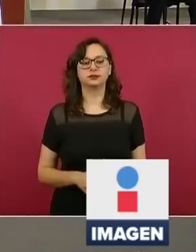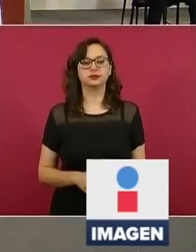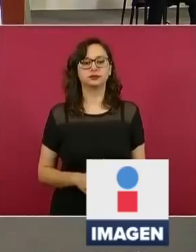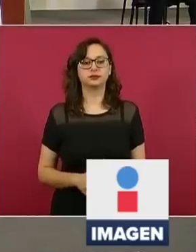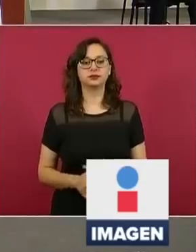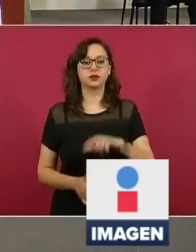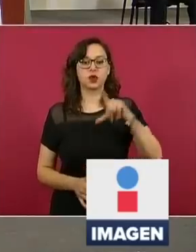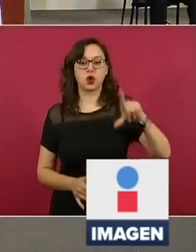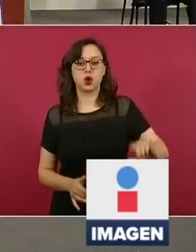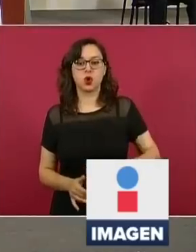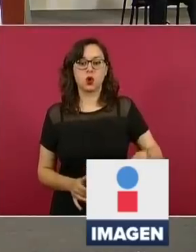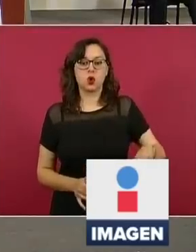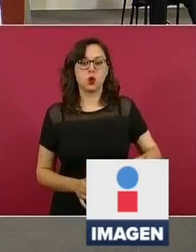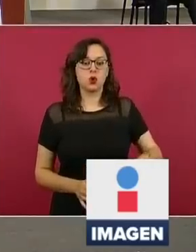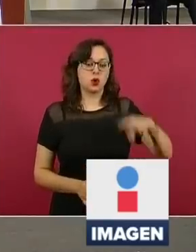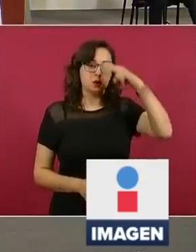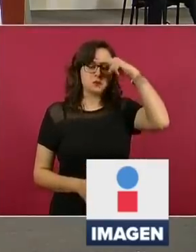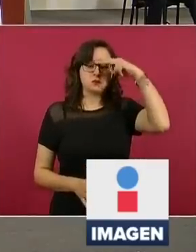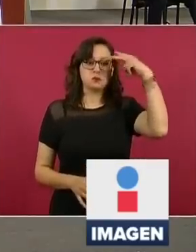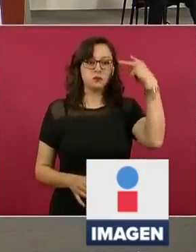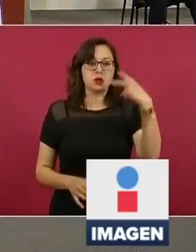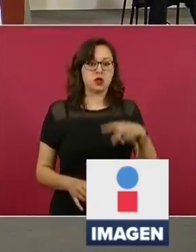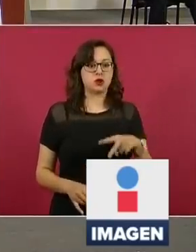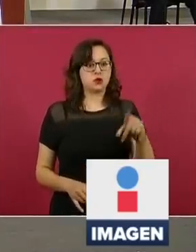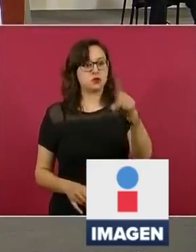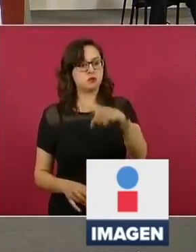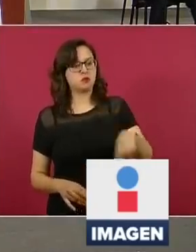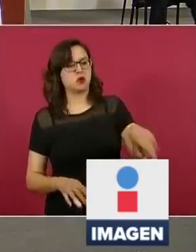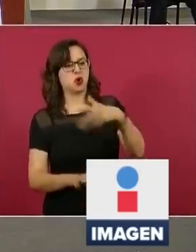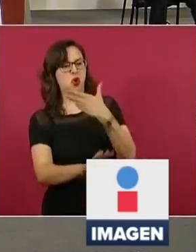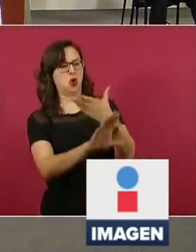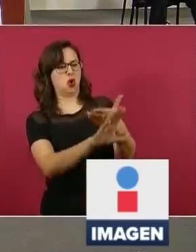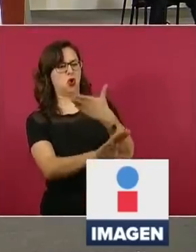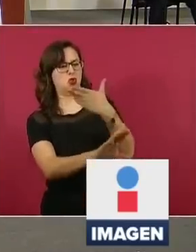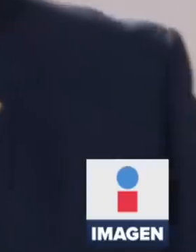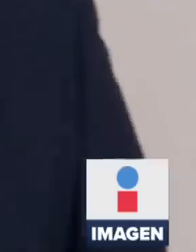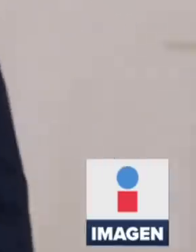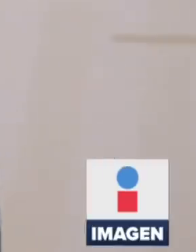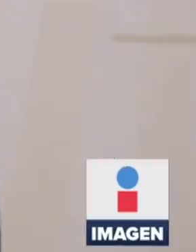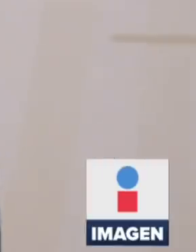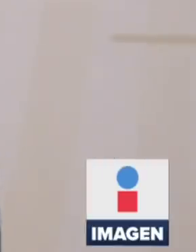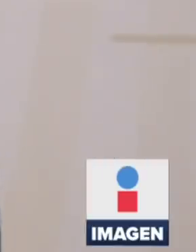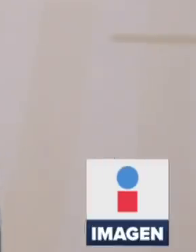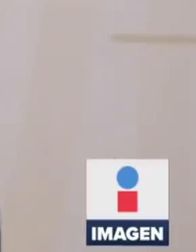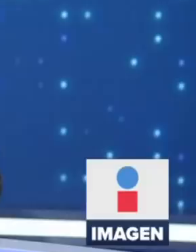de México criminalice a la oposición y menos a inversionistas.